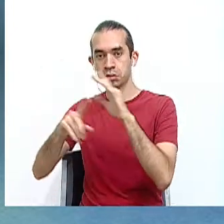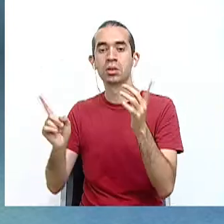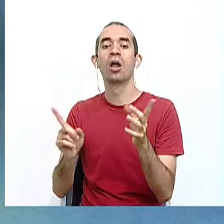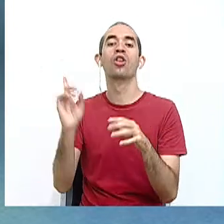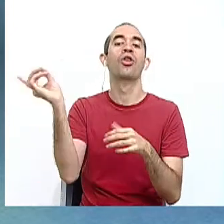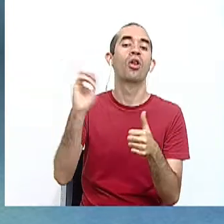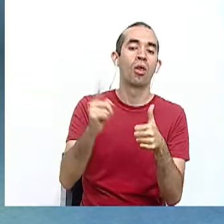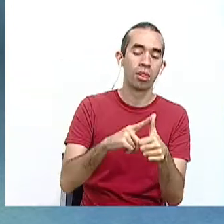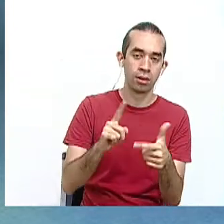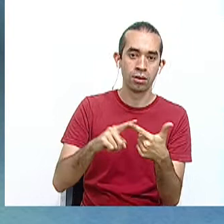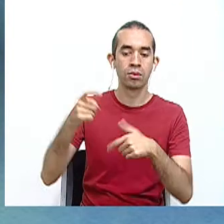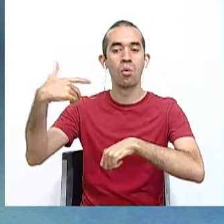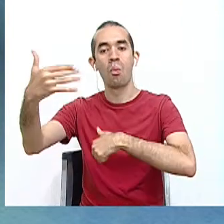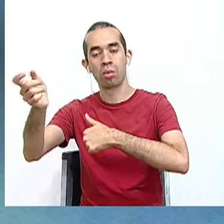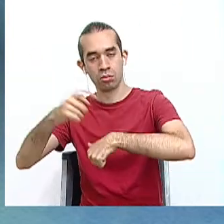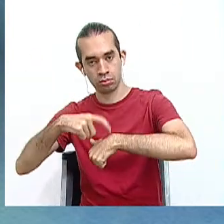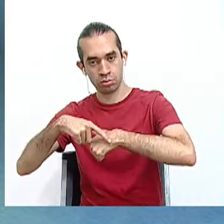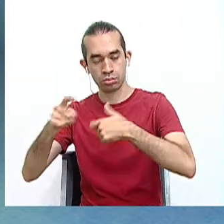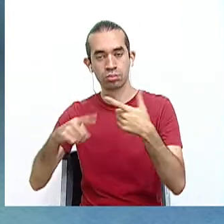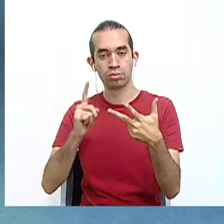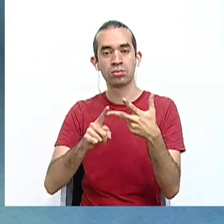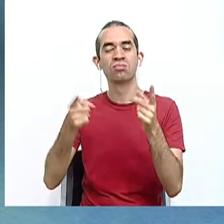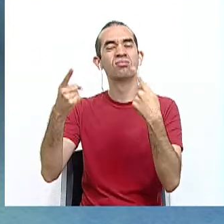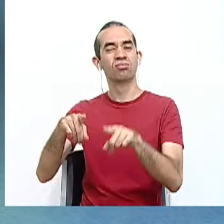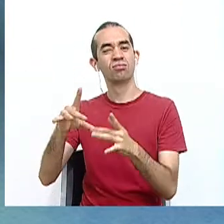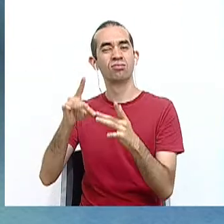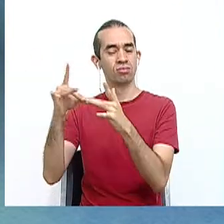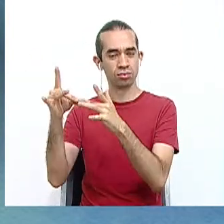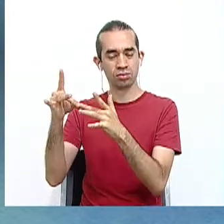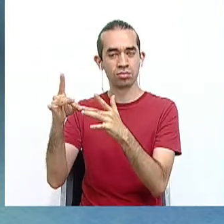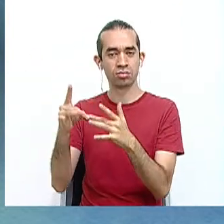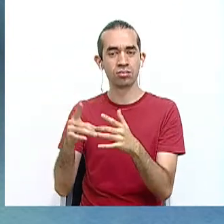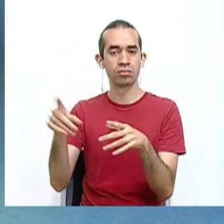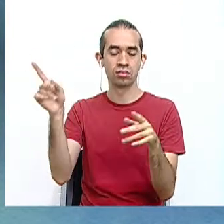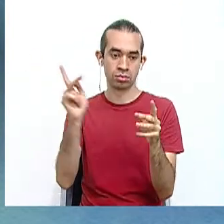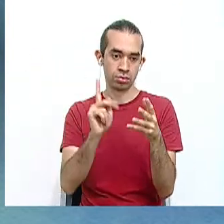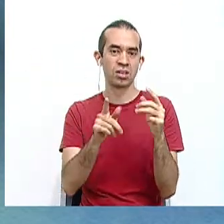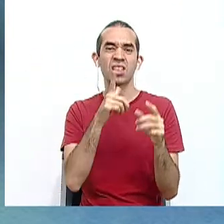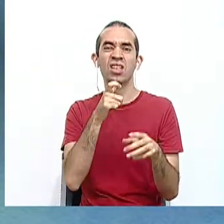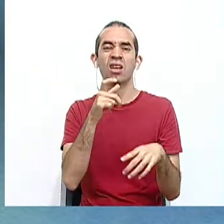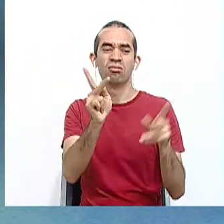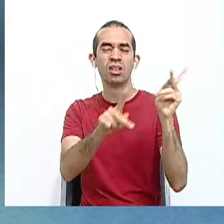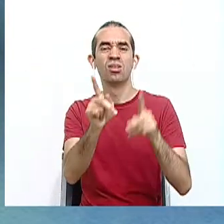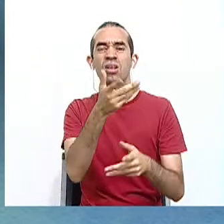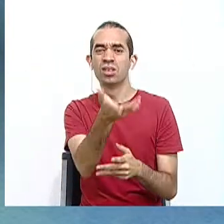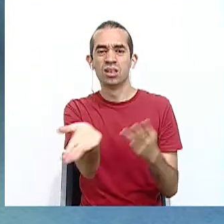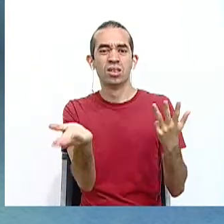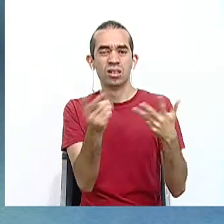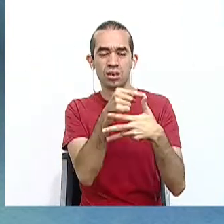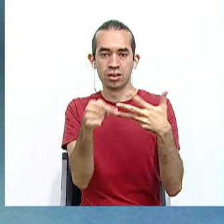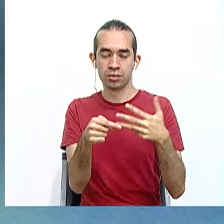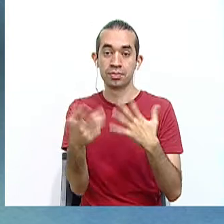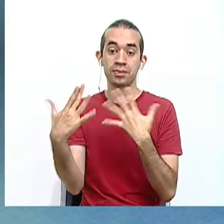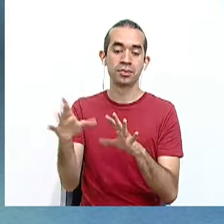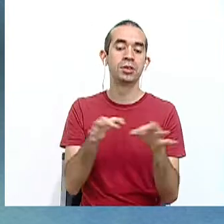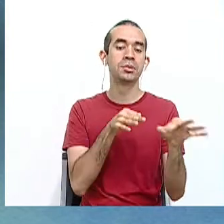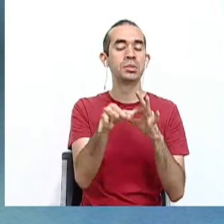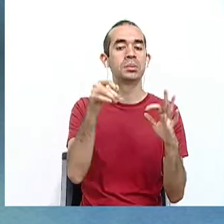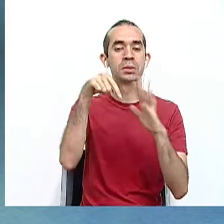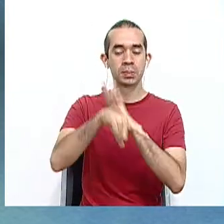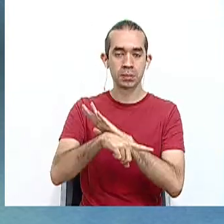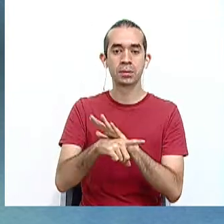lugar, el momento y el hecho principal y las personas implicadas. Luego viene el desarrollo,